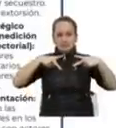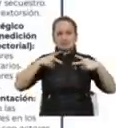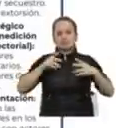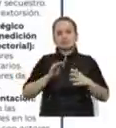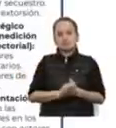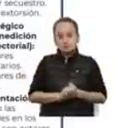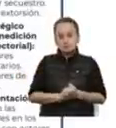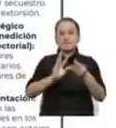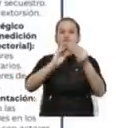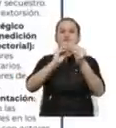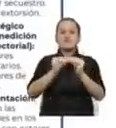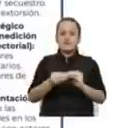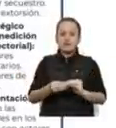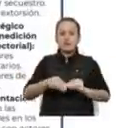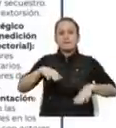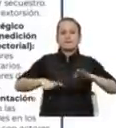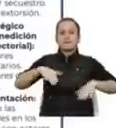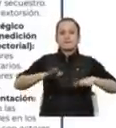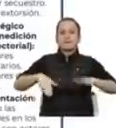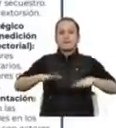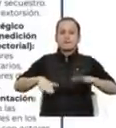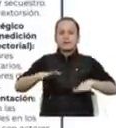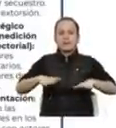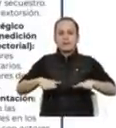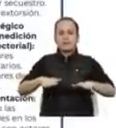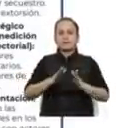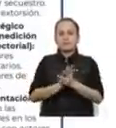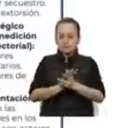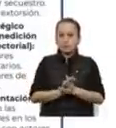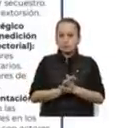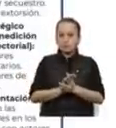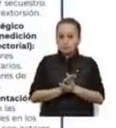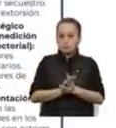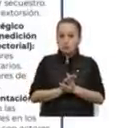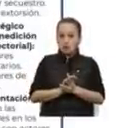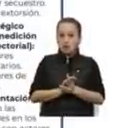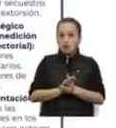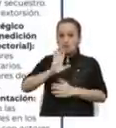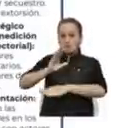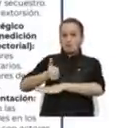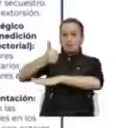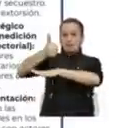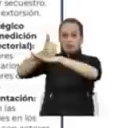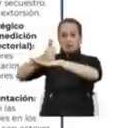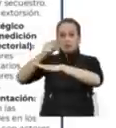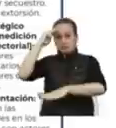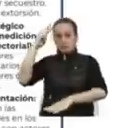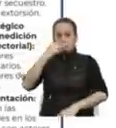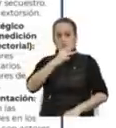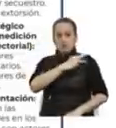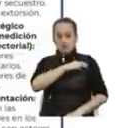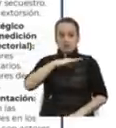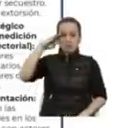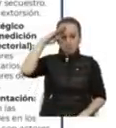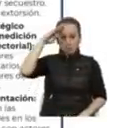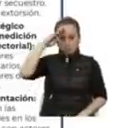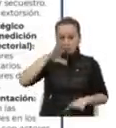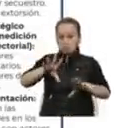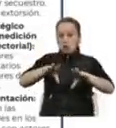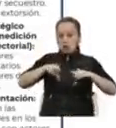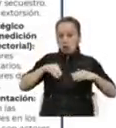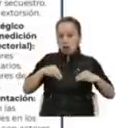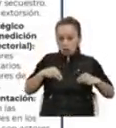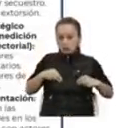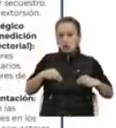Y era una forma tan acogida por los comandantes, y no solo por los comandantes en